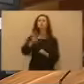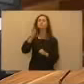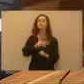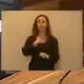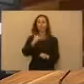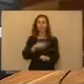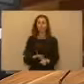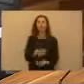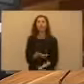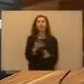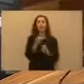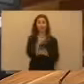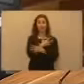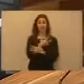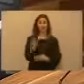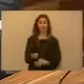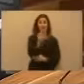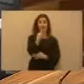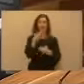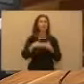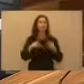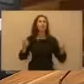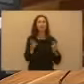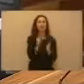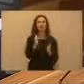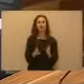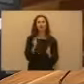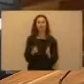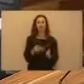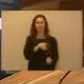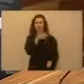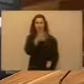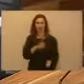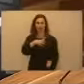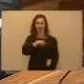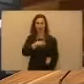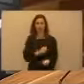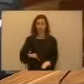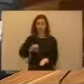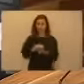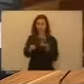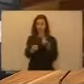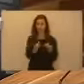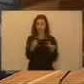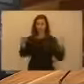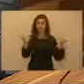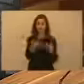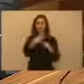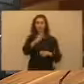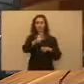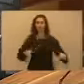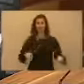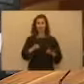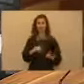parques de bomberos queden por debajo de la dotación mínima y es intolerable que en el centro de coordinación de emergencias, por ejemplo, el personal sea